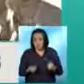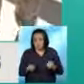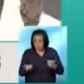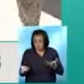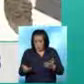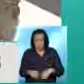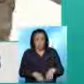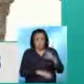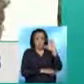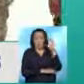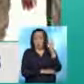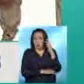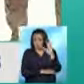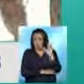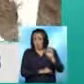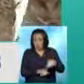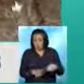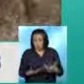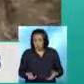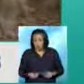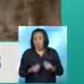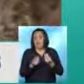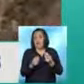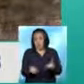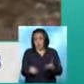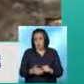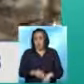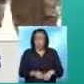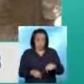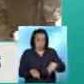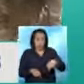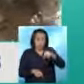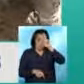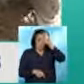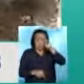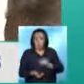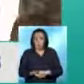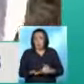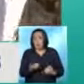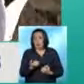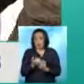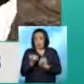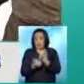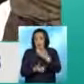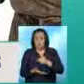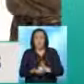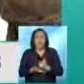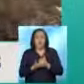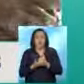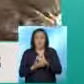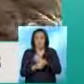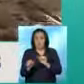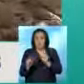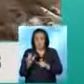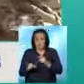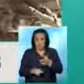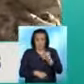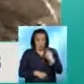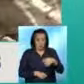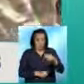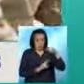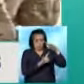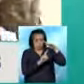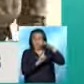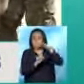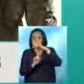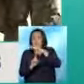colombiano ha cedido aquí al Perú para poder ayudar con las labores de rescate. Este impresionante